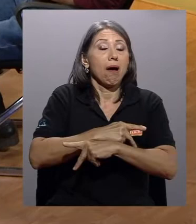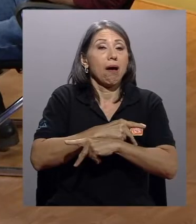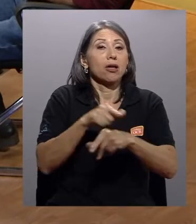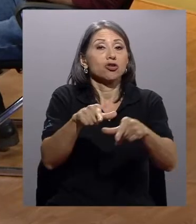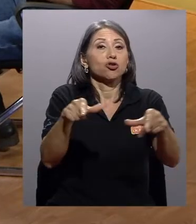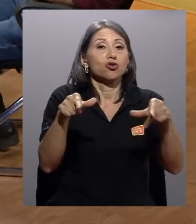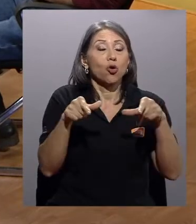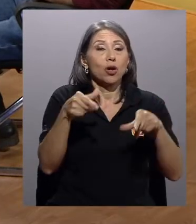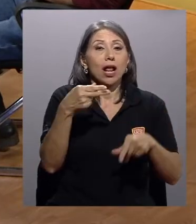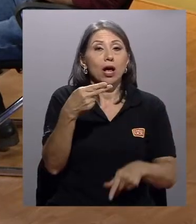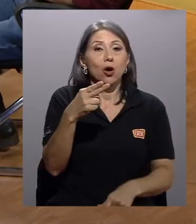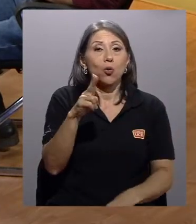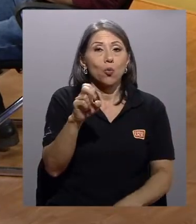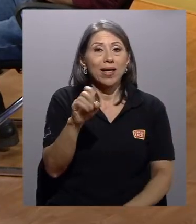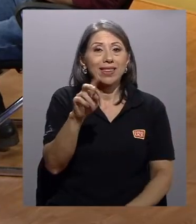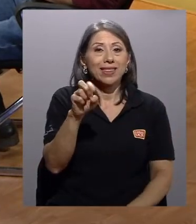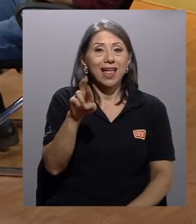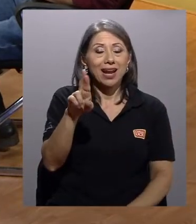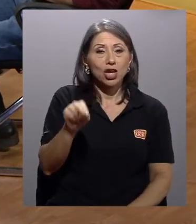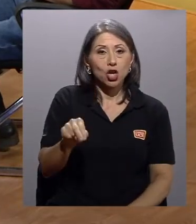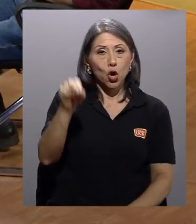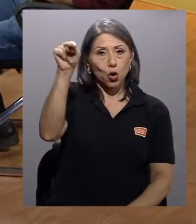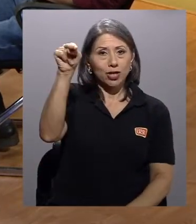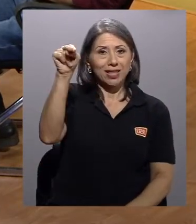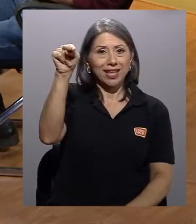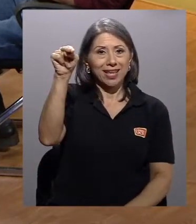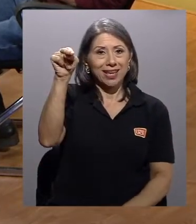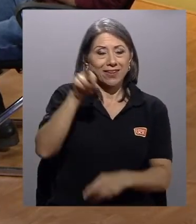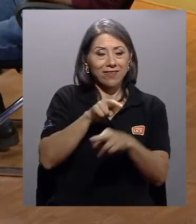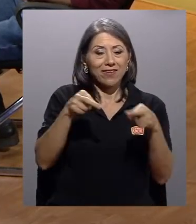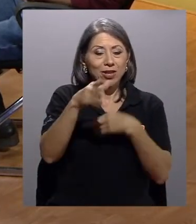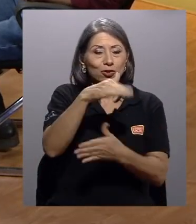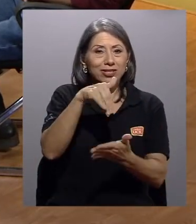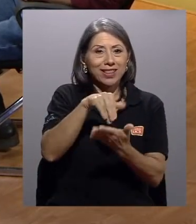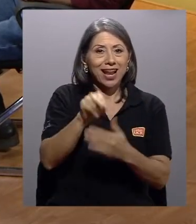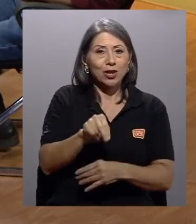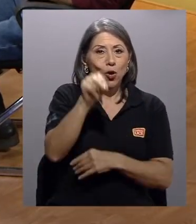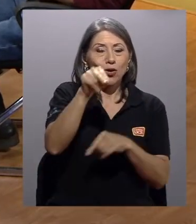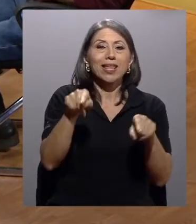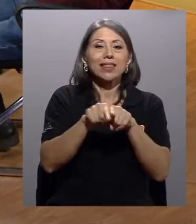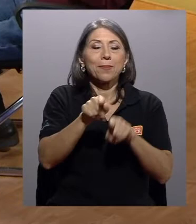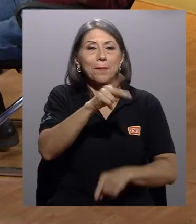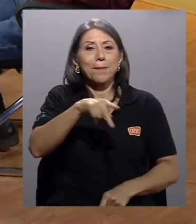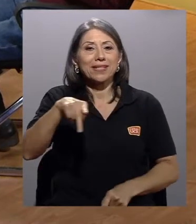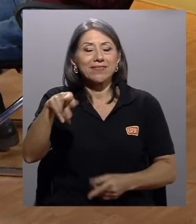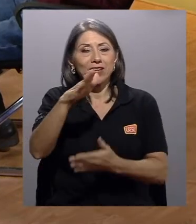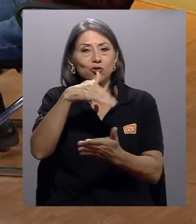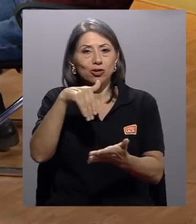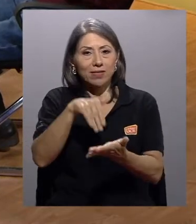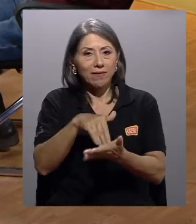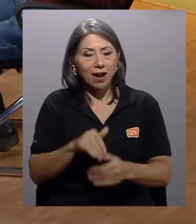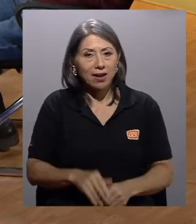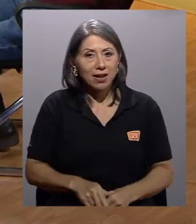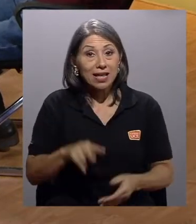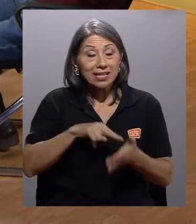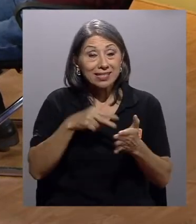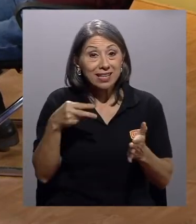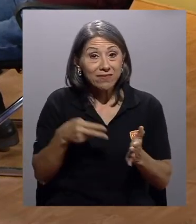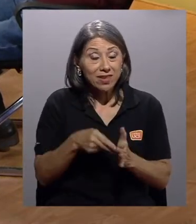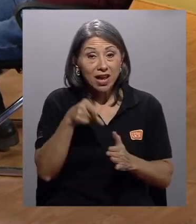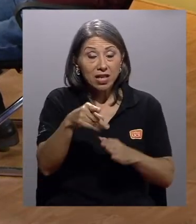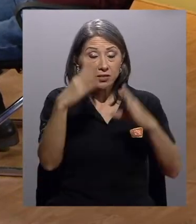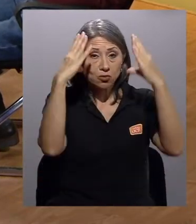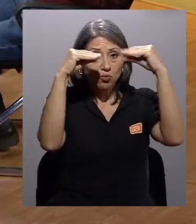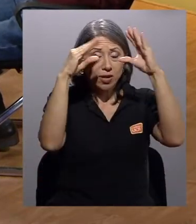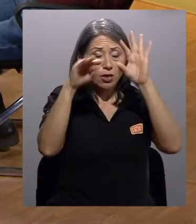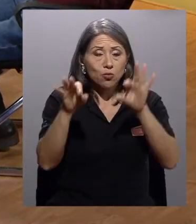Norte, la región central norte y en el Pacífico central. O sea que ahí hay un